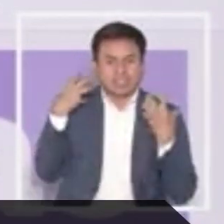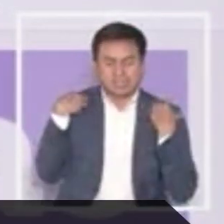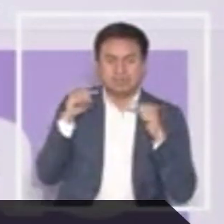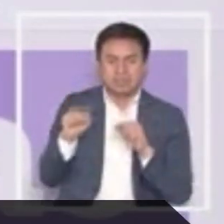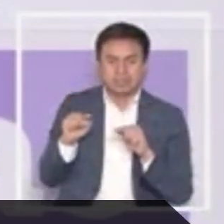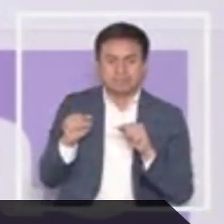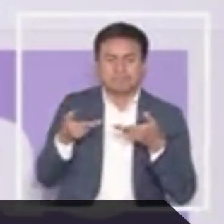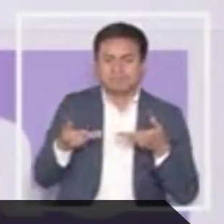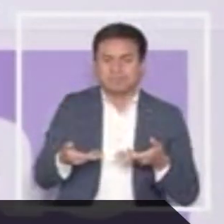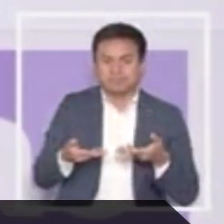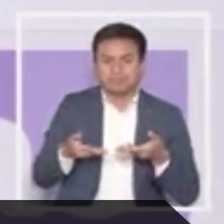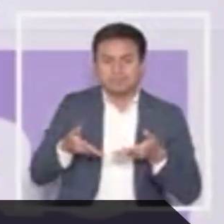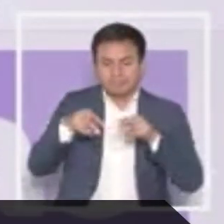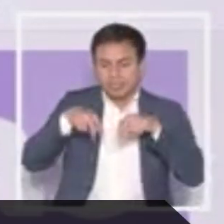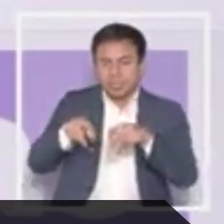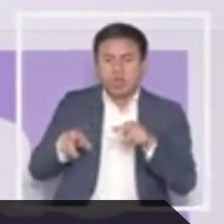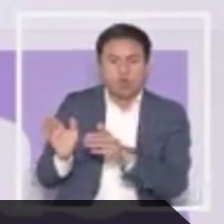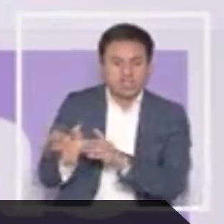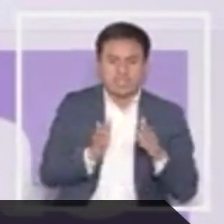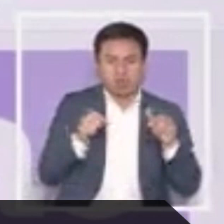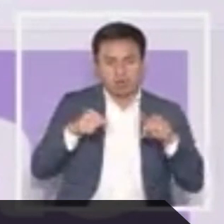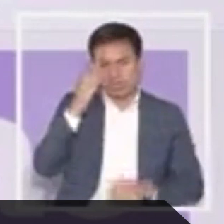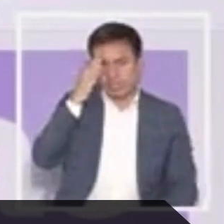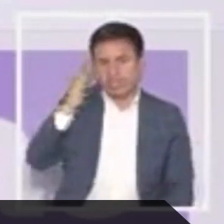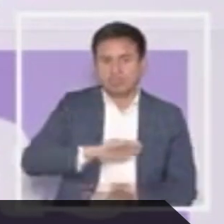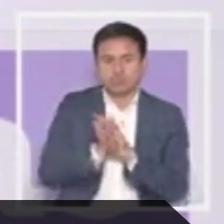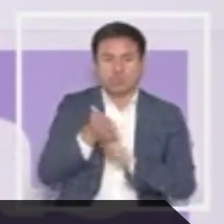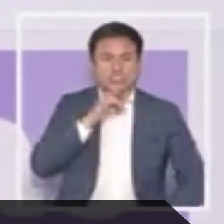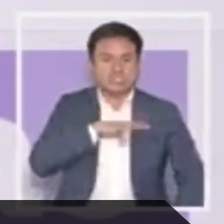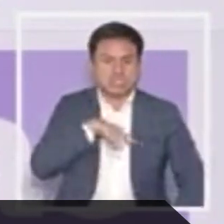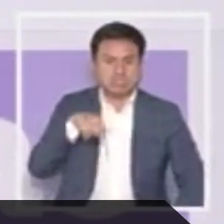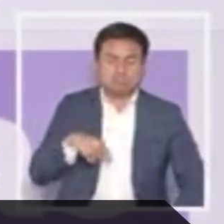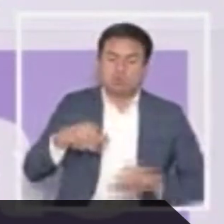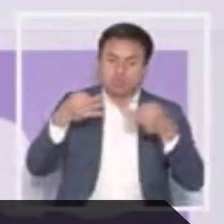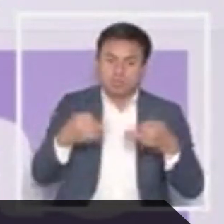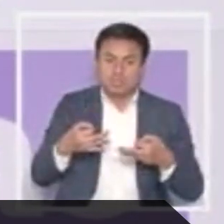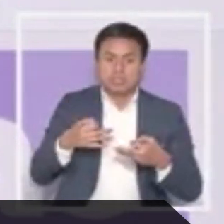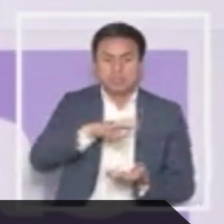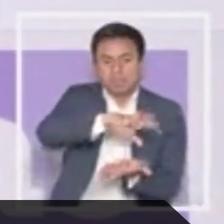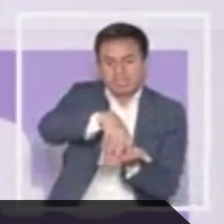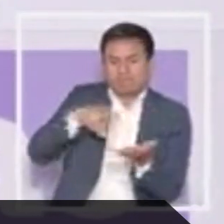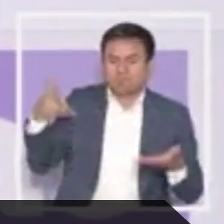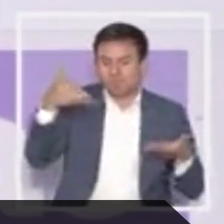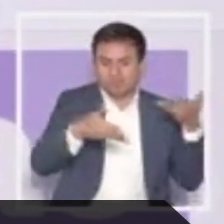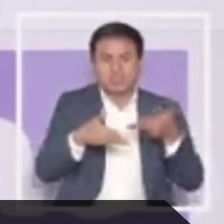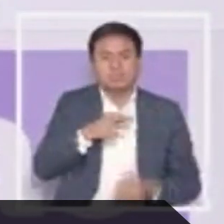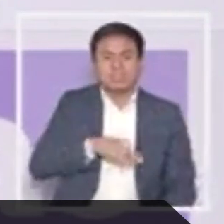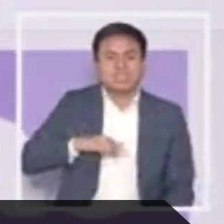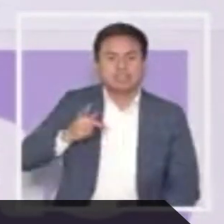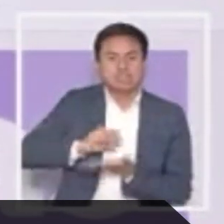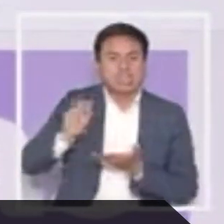que están en la calle, organizadas, que van a estar hoy día en todo Chile, seguramente en las plazas del país, de estas